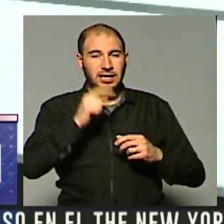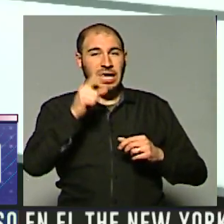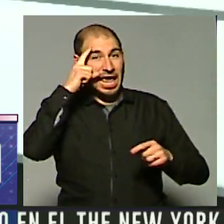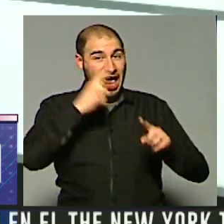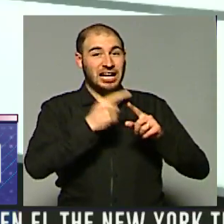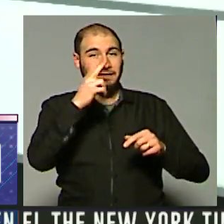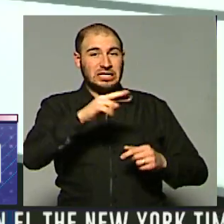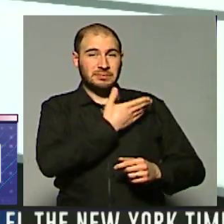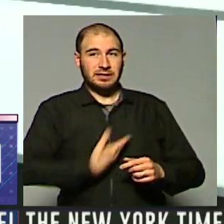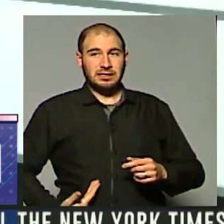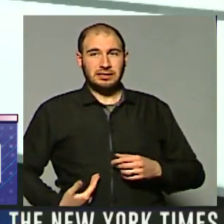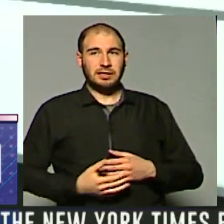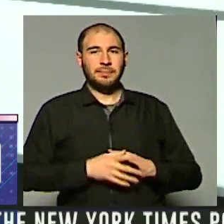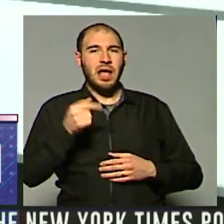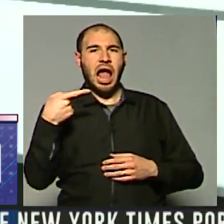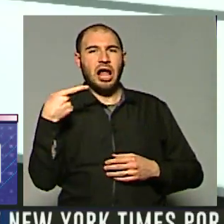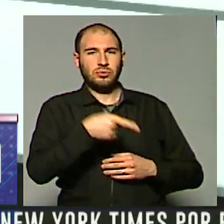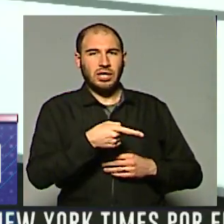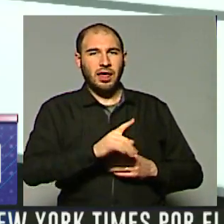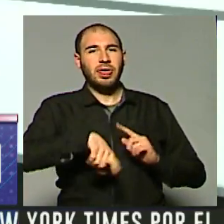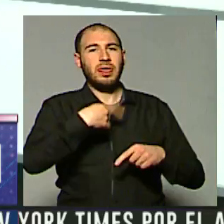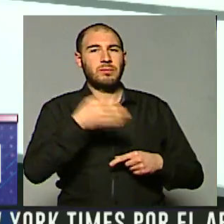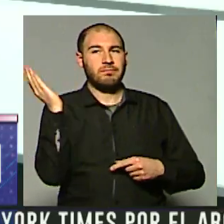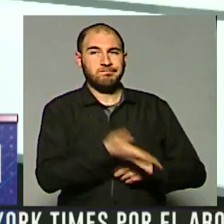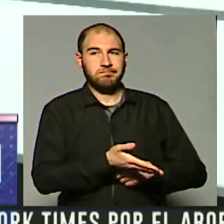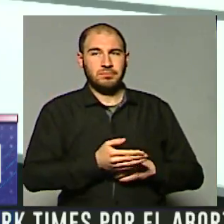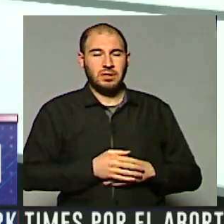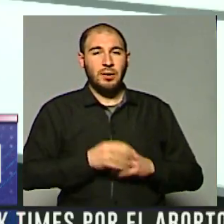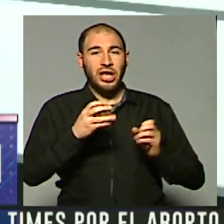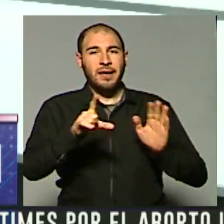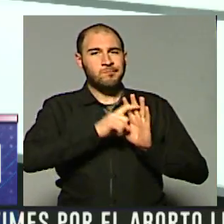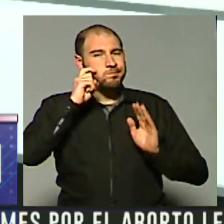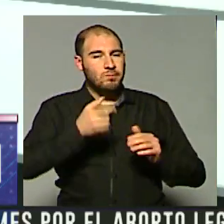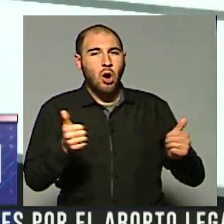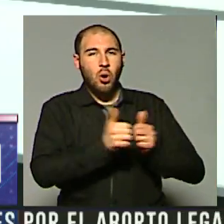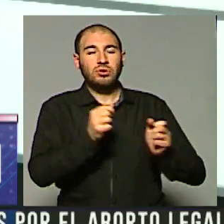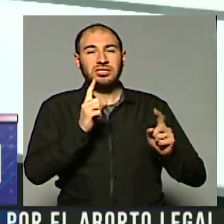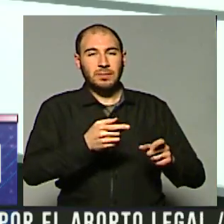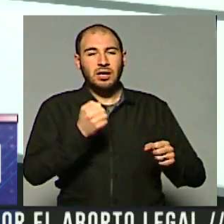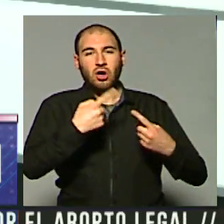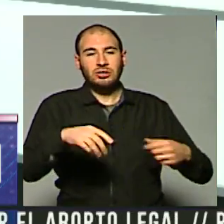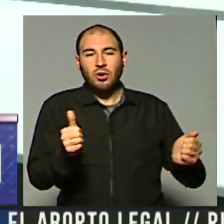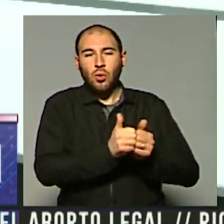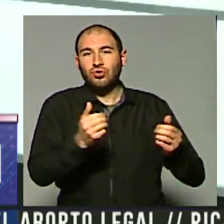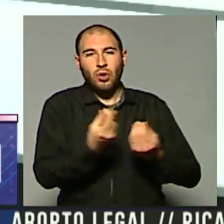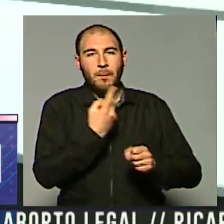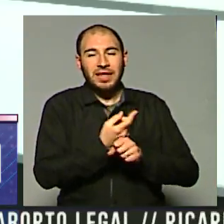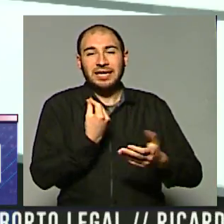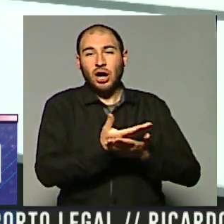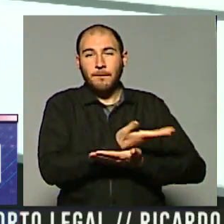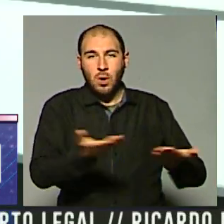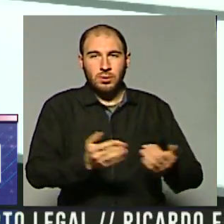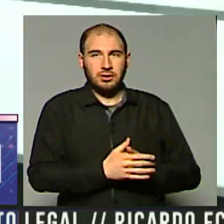ex vicepresidente fue acusado y posteriormente condenado por delitos de cohechos y negociaciones incompatibles con la función pública, lo